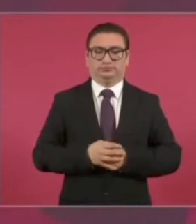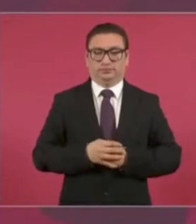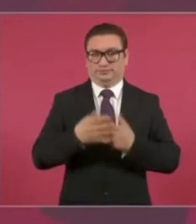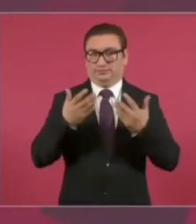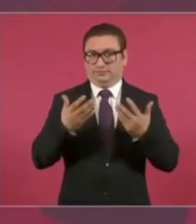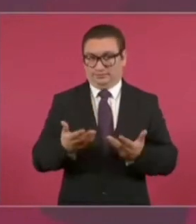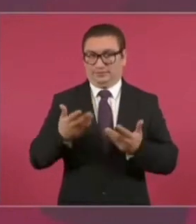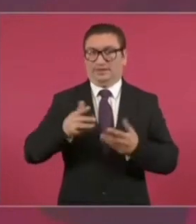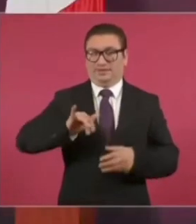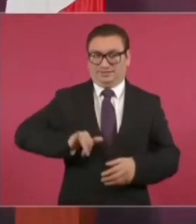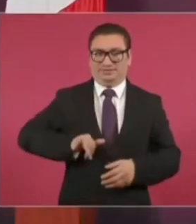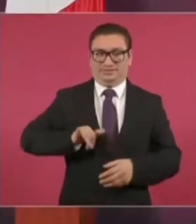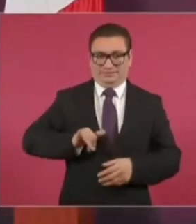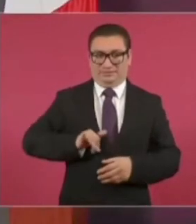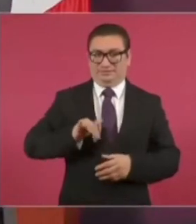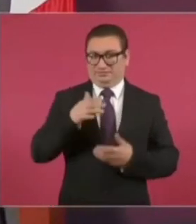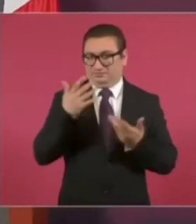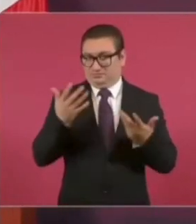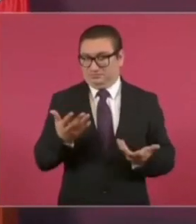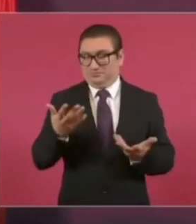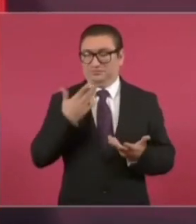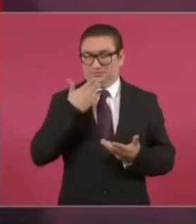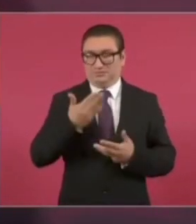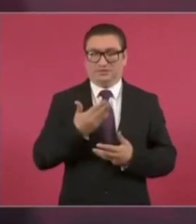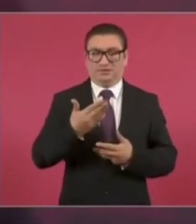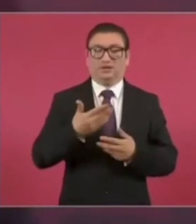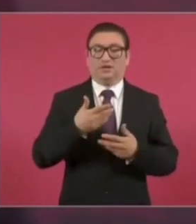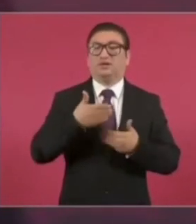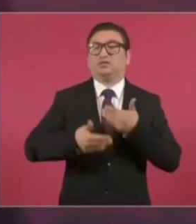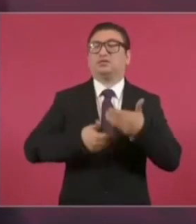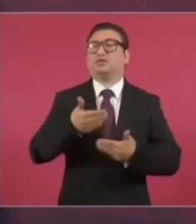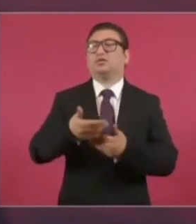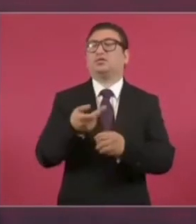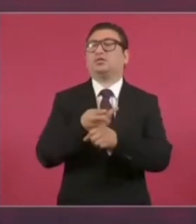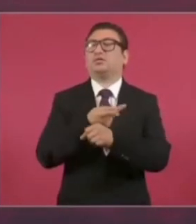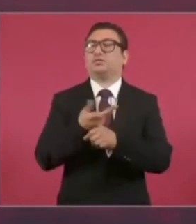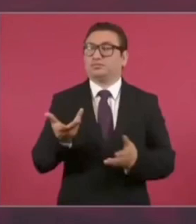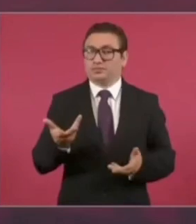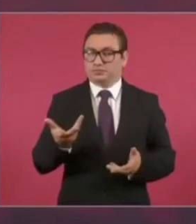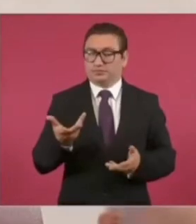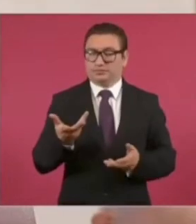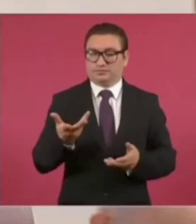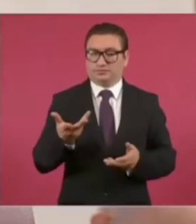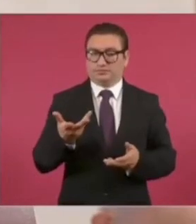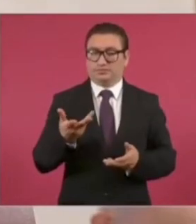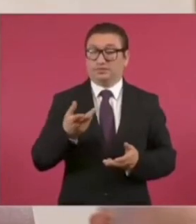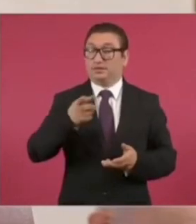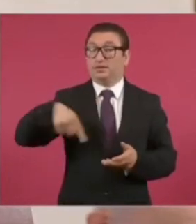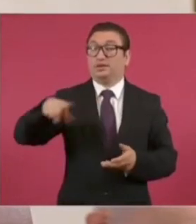O sea, está interesante, ¿no? O sea, ¿hasta dónde quieren llegar?